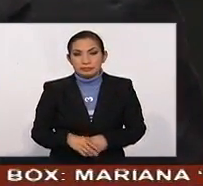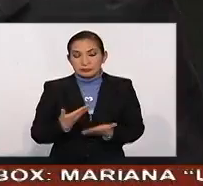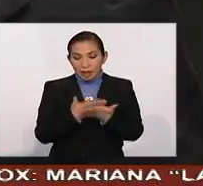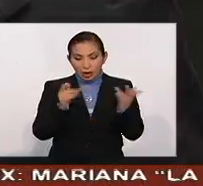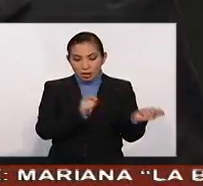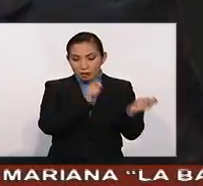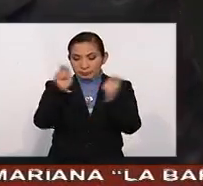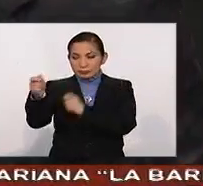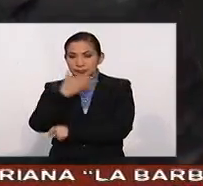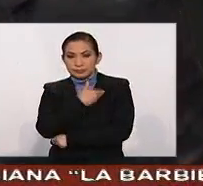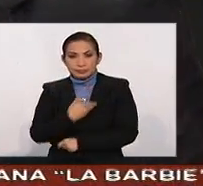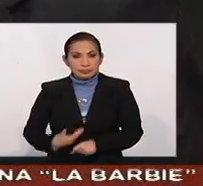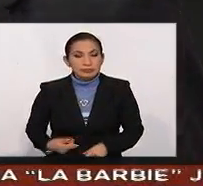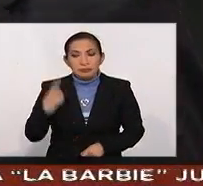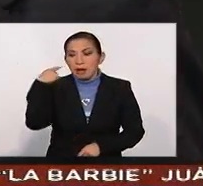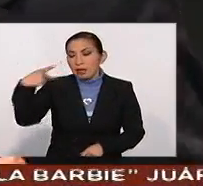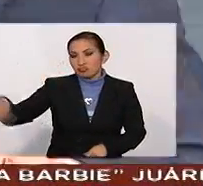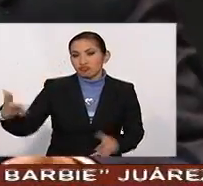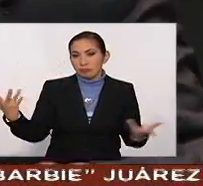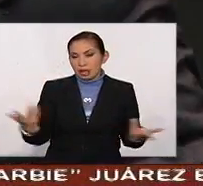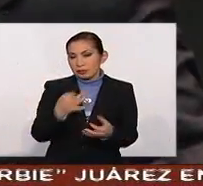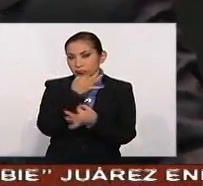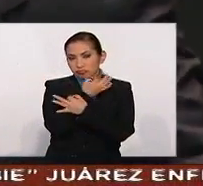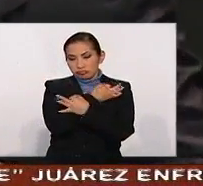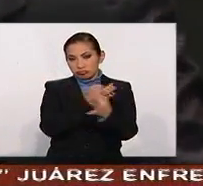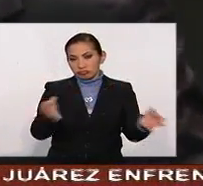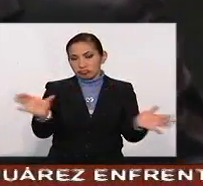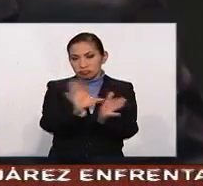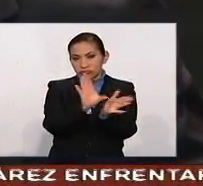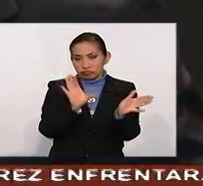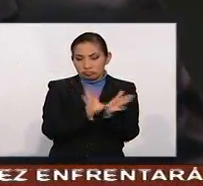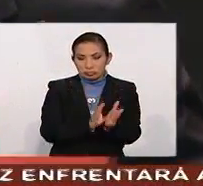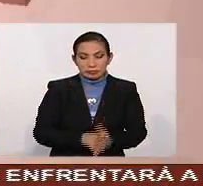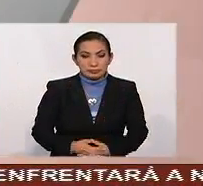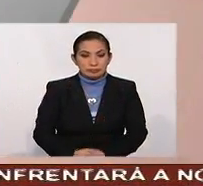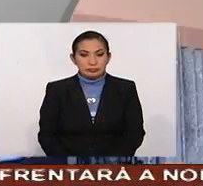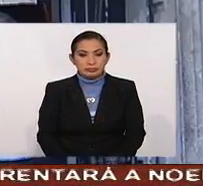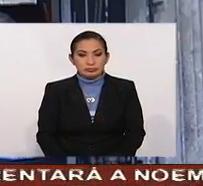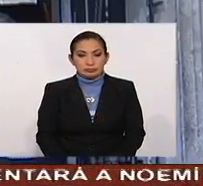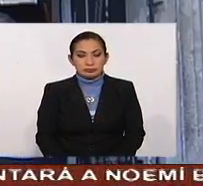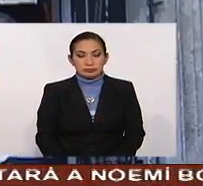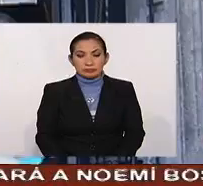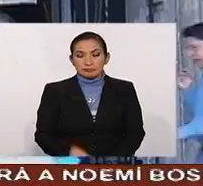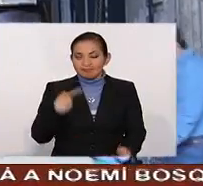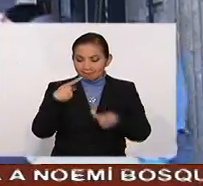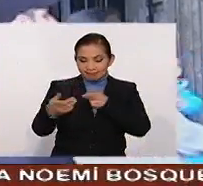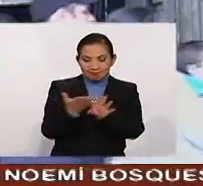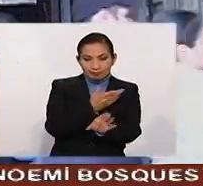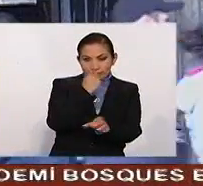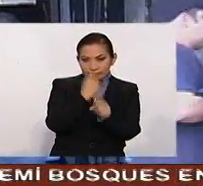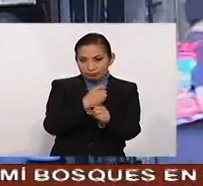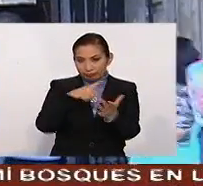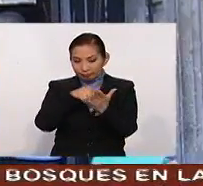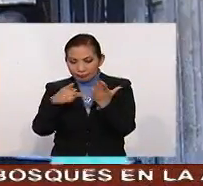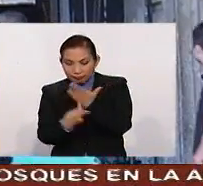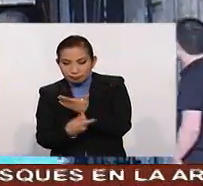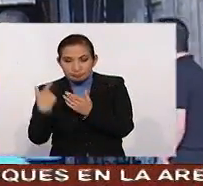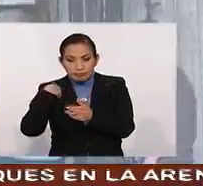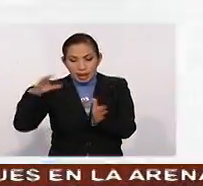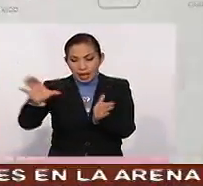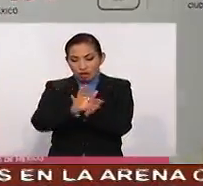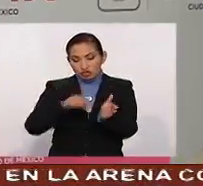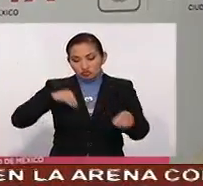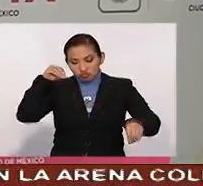Pasa al Ejecutivo para sus efectos constitucionales. preparan el primer proyecto de